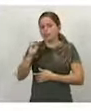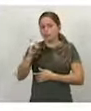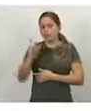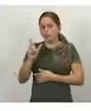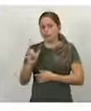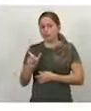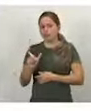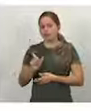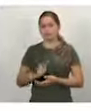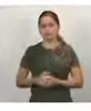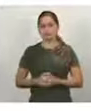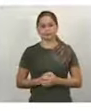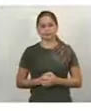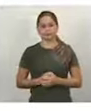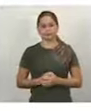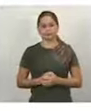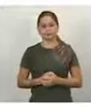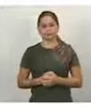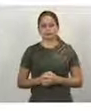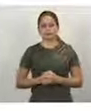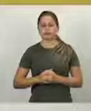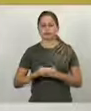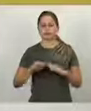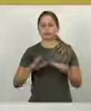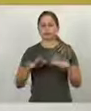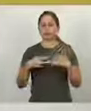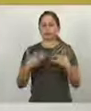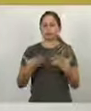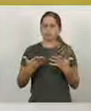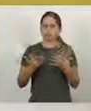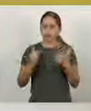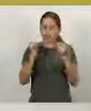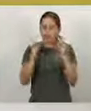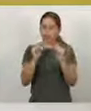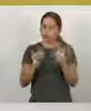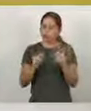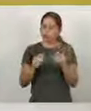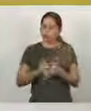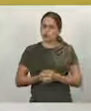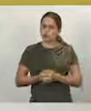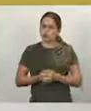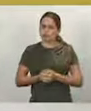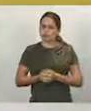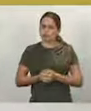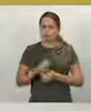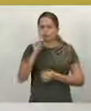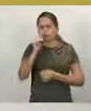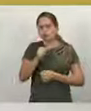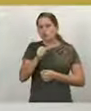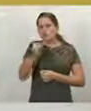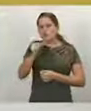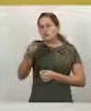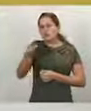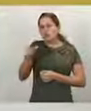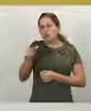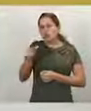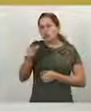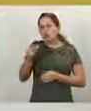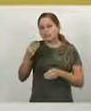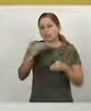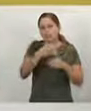palabras. ¿Qué ocurriría entonces con los asaltantes que no fueron hechos